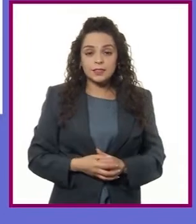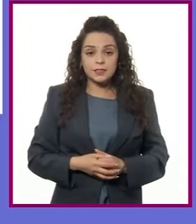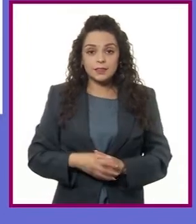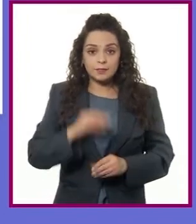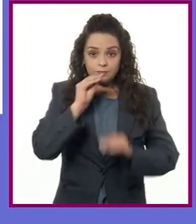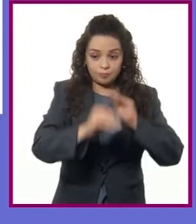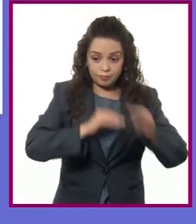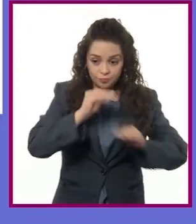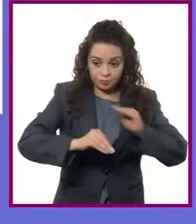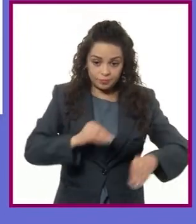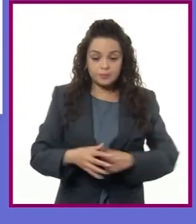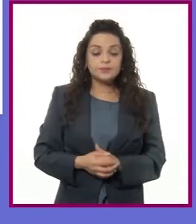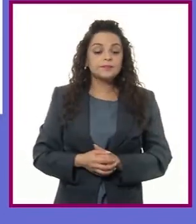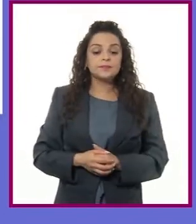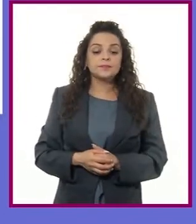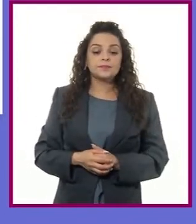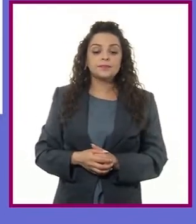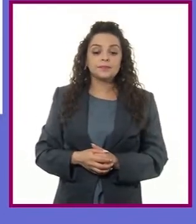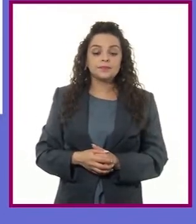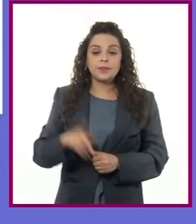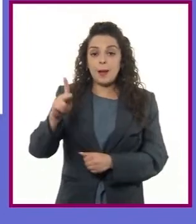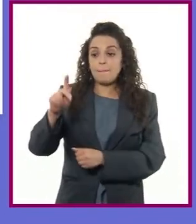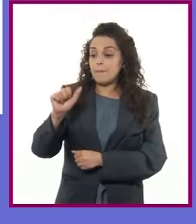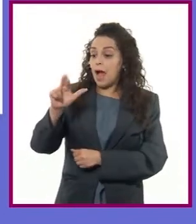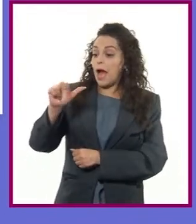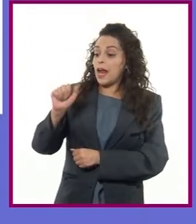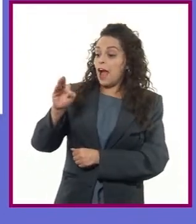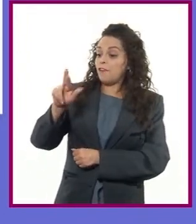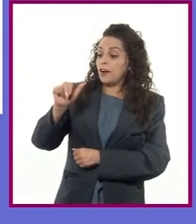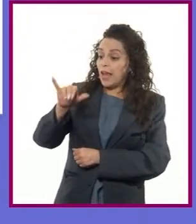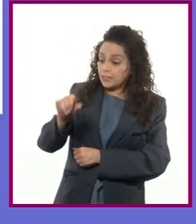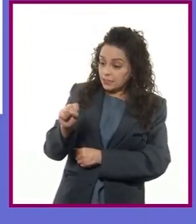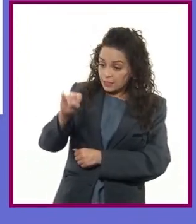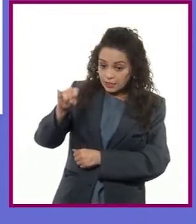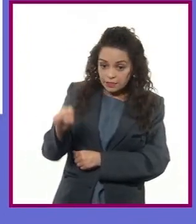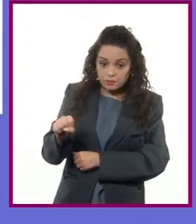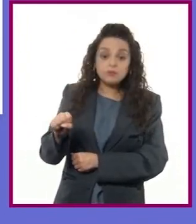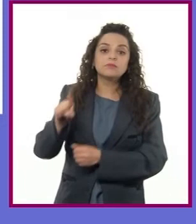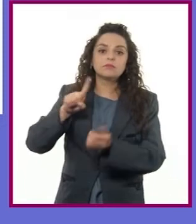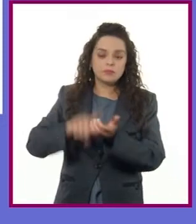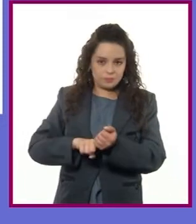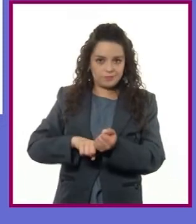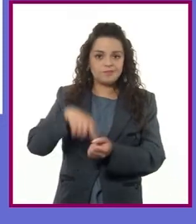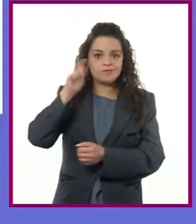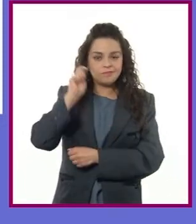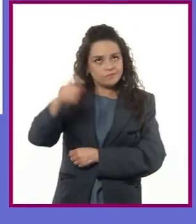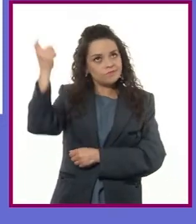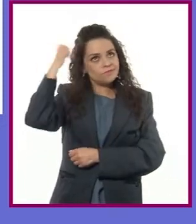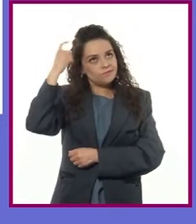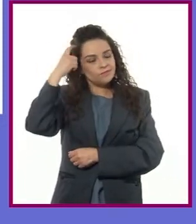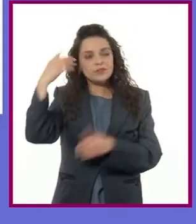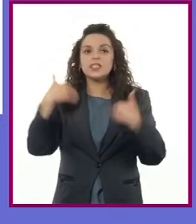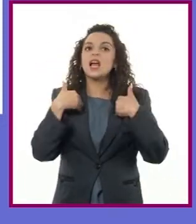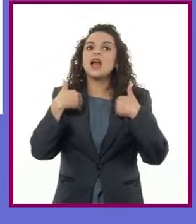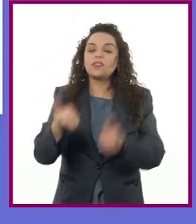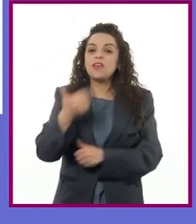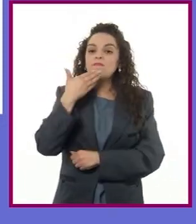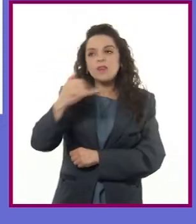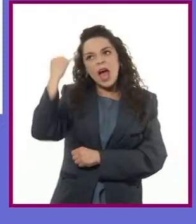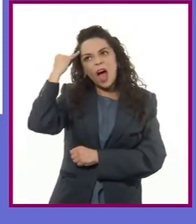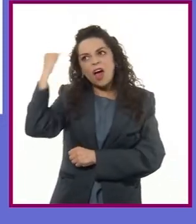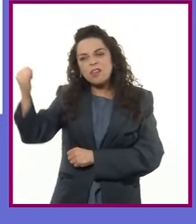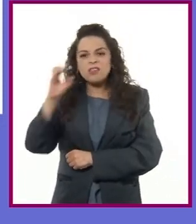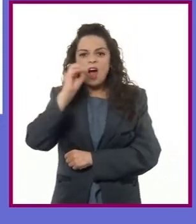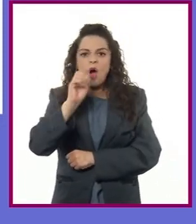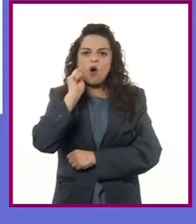La paráfrasis es un ejercicio intelectual y de comprensión de una idea u obra